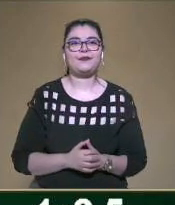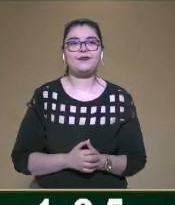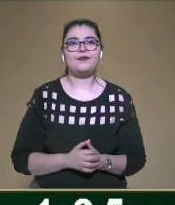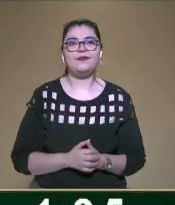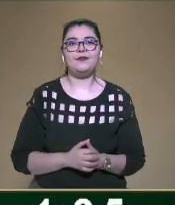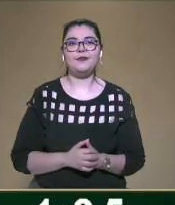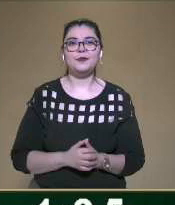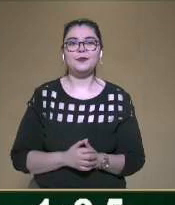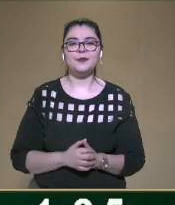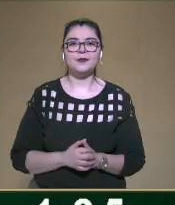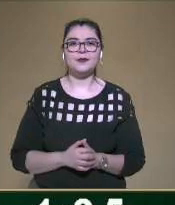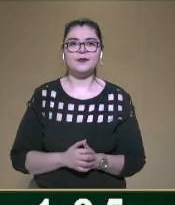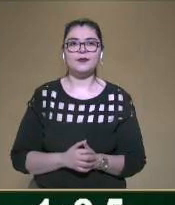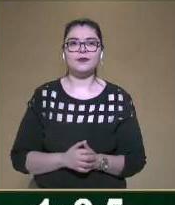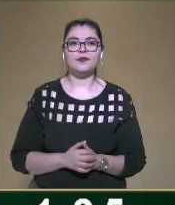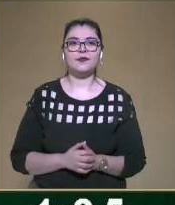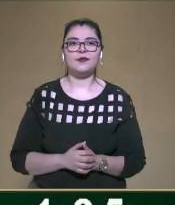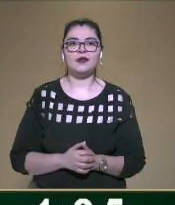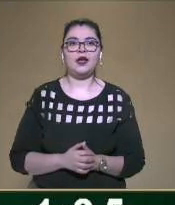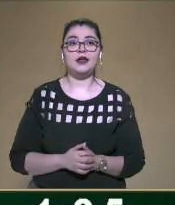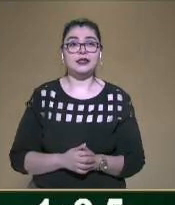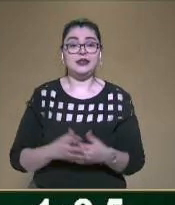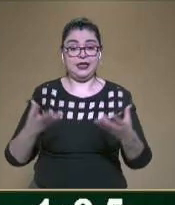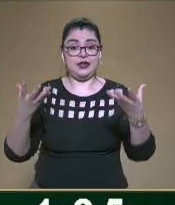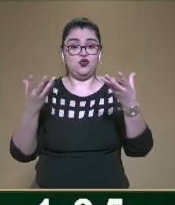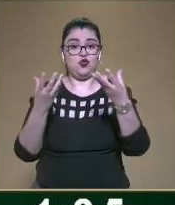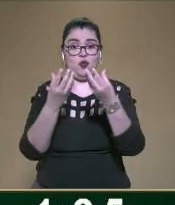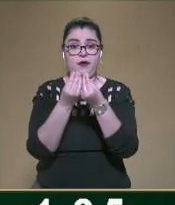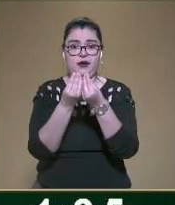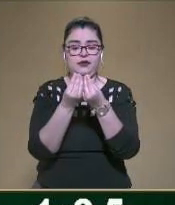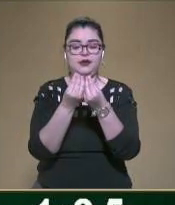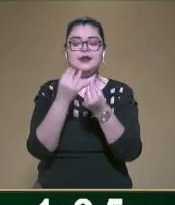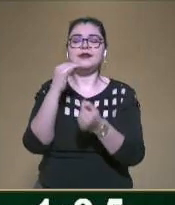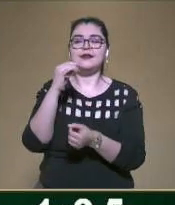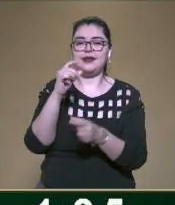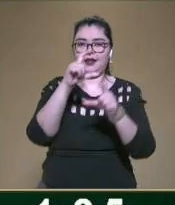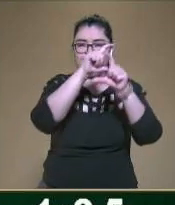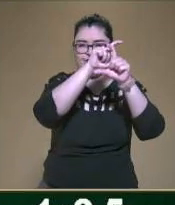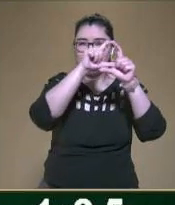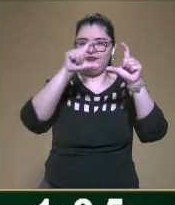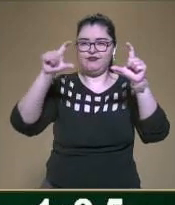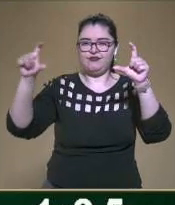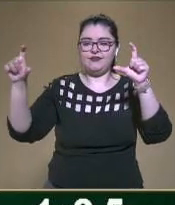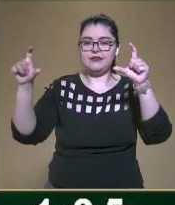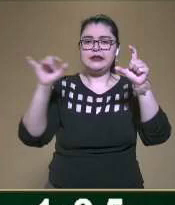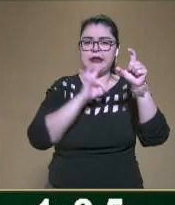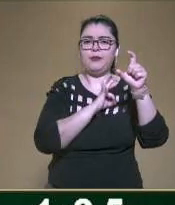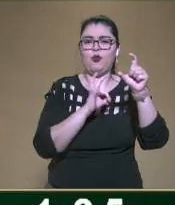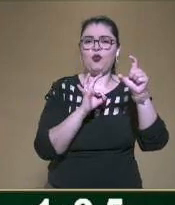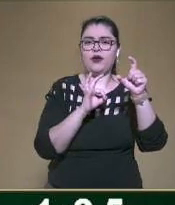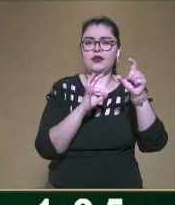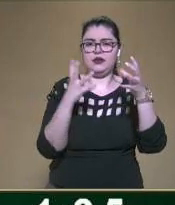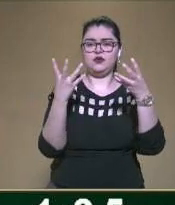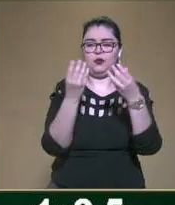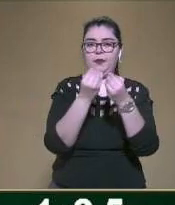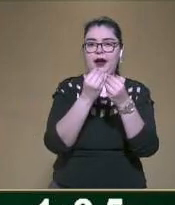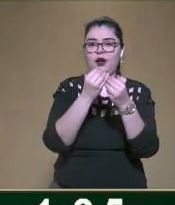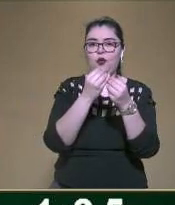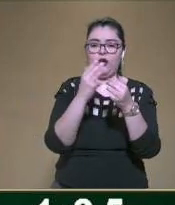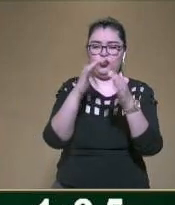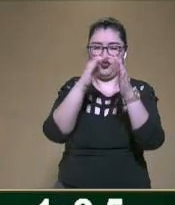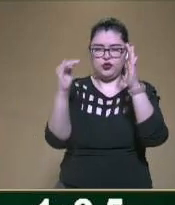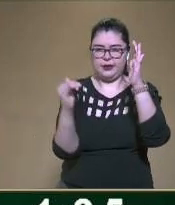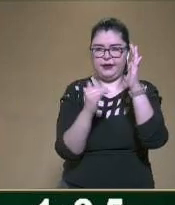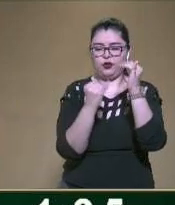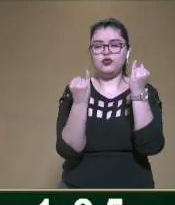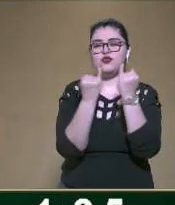más 1/8. Se suman los numeradores, cuando los denominadores son iguales, se pasa igual el octavo. Entonces me